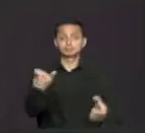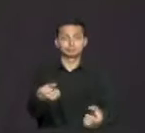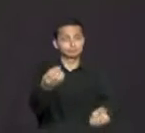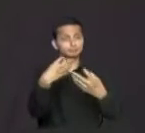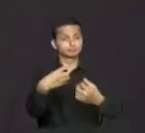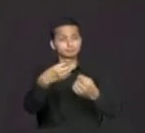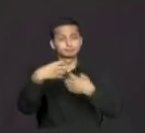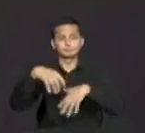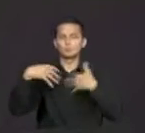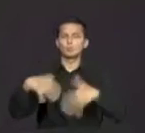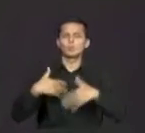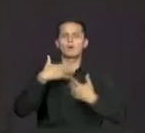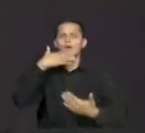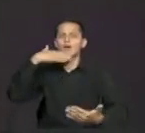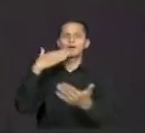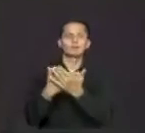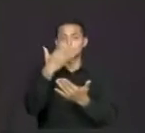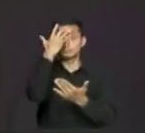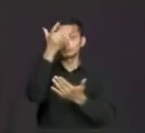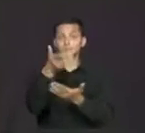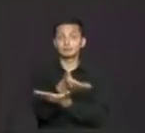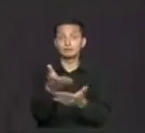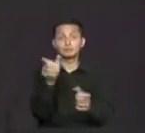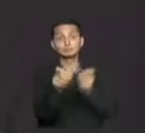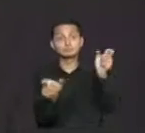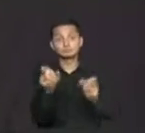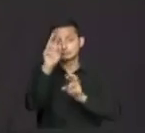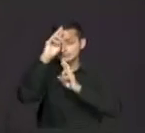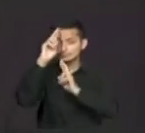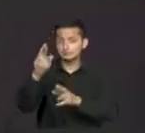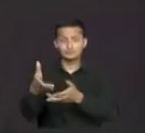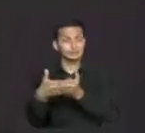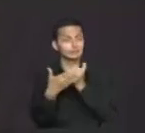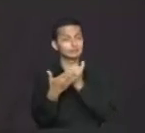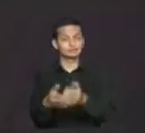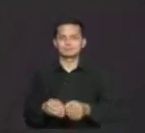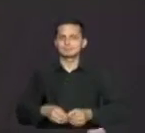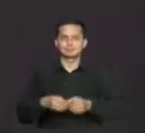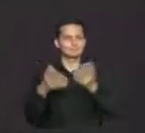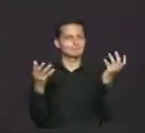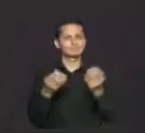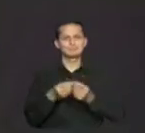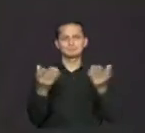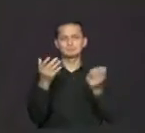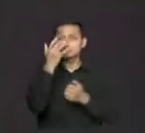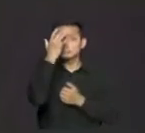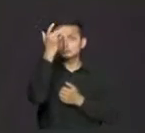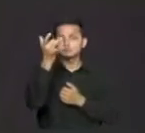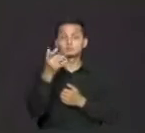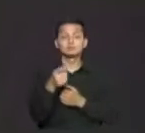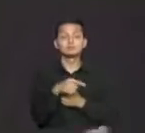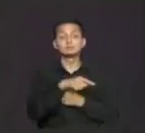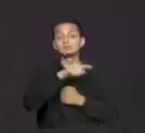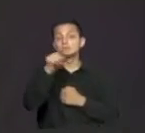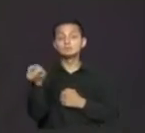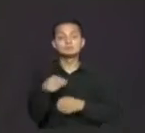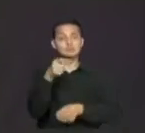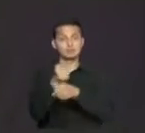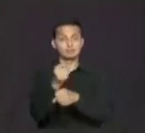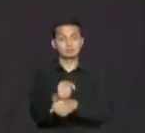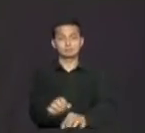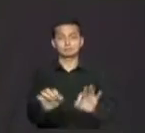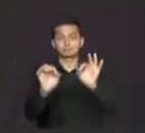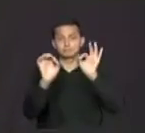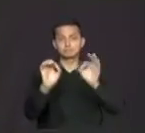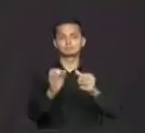este verdadero pueblo, que se merece esto y mucho más, por la labor cumplida y por la labor